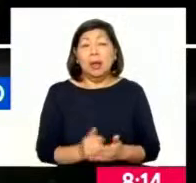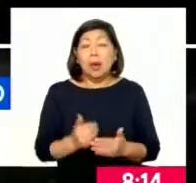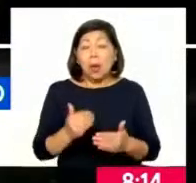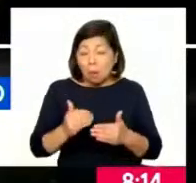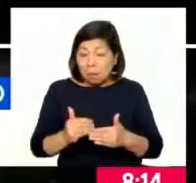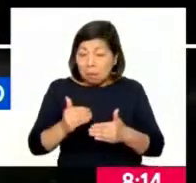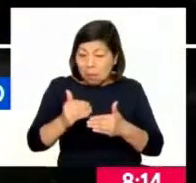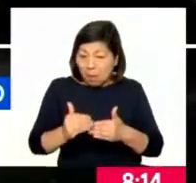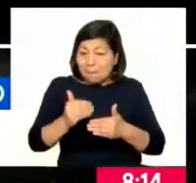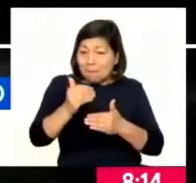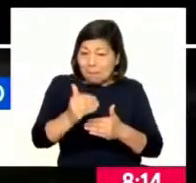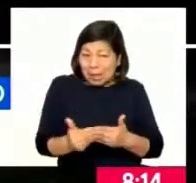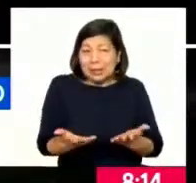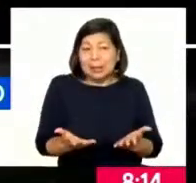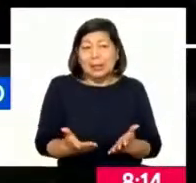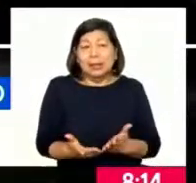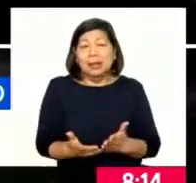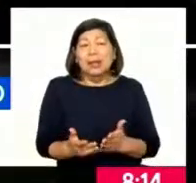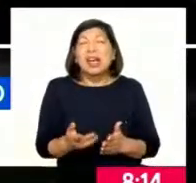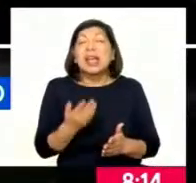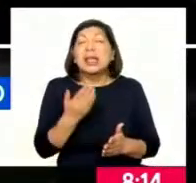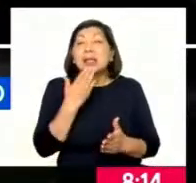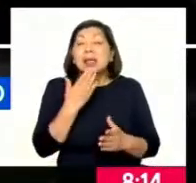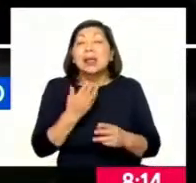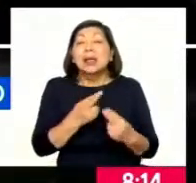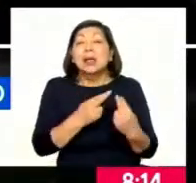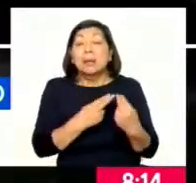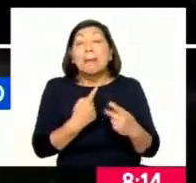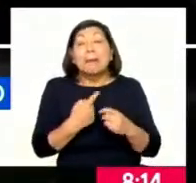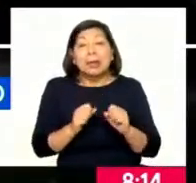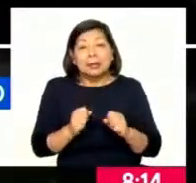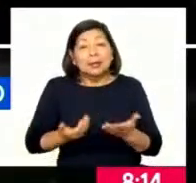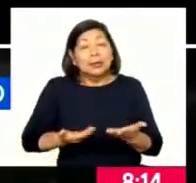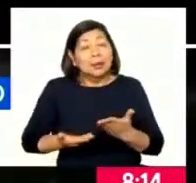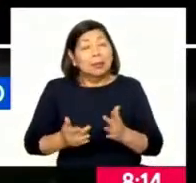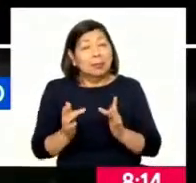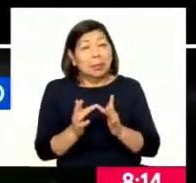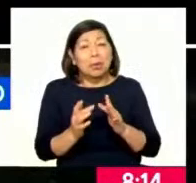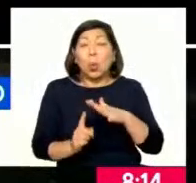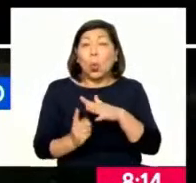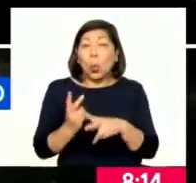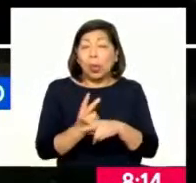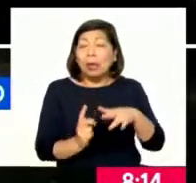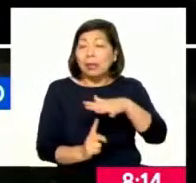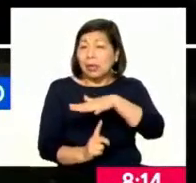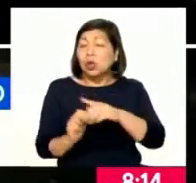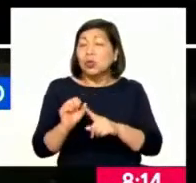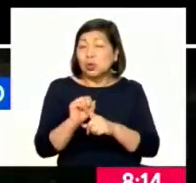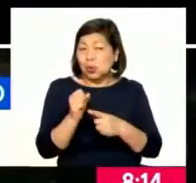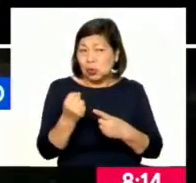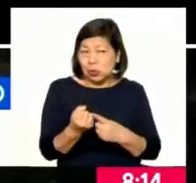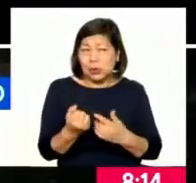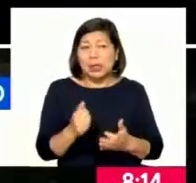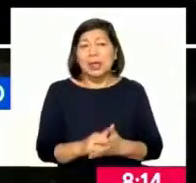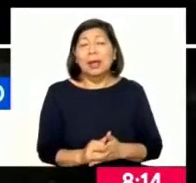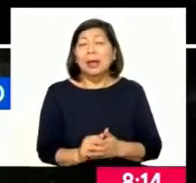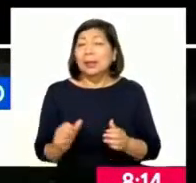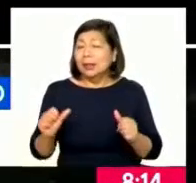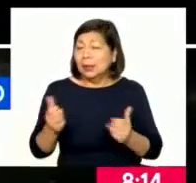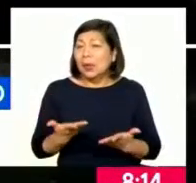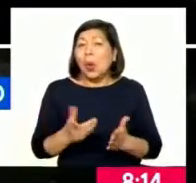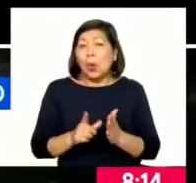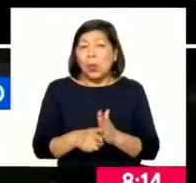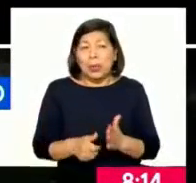y largo plazo por parte de las entidades competentes para atender los impactos ambientales y sociales, ¿no? Esto sin perjuicio, desde